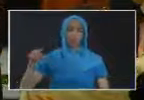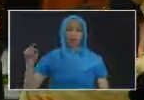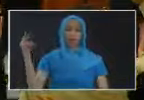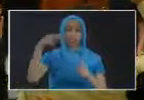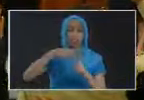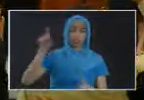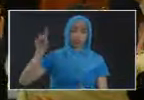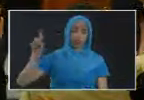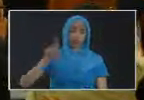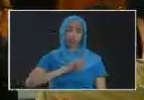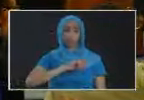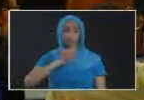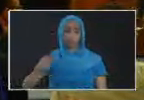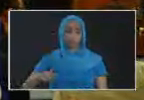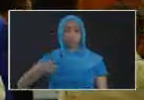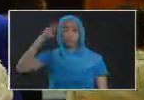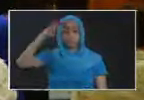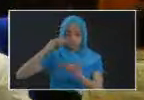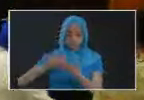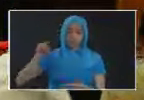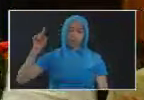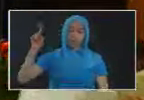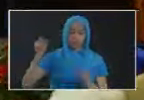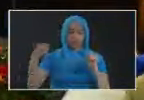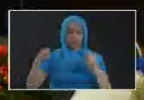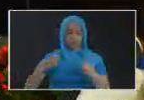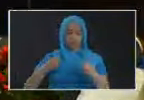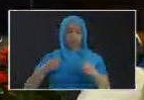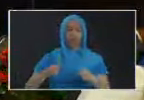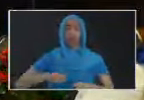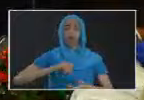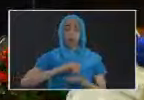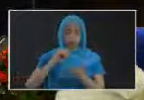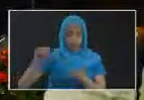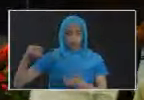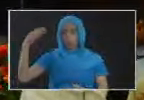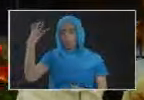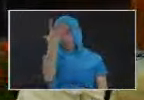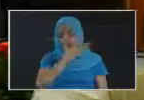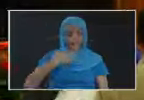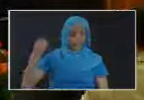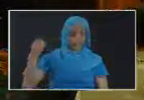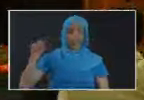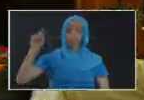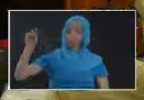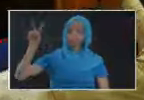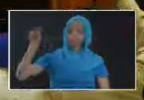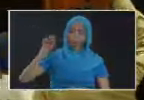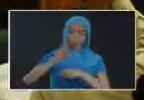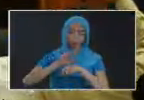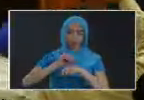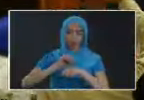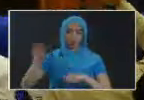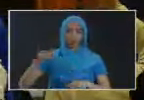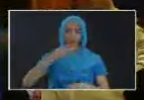Padre, creyendo que tú vas a hacer una obra poderosa y tú no vas a permitir que la amargura toque el